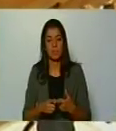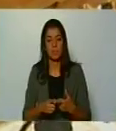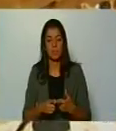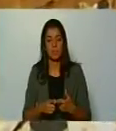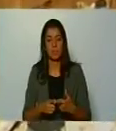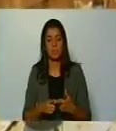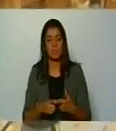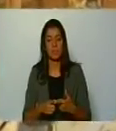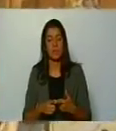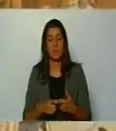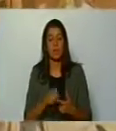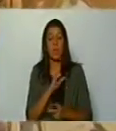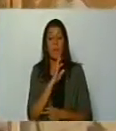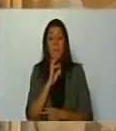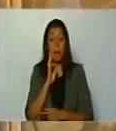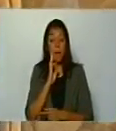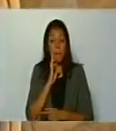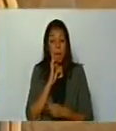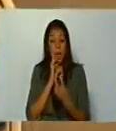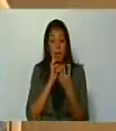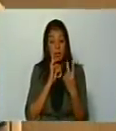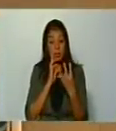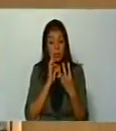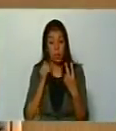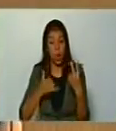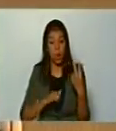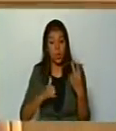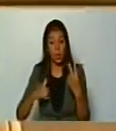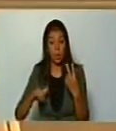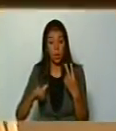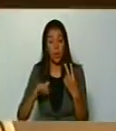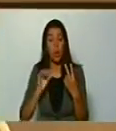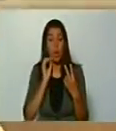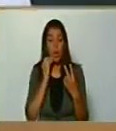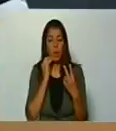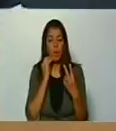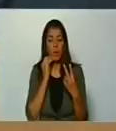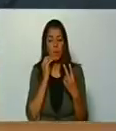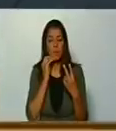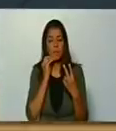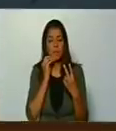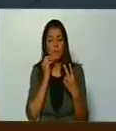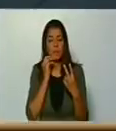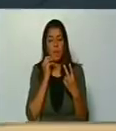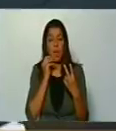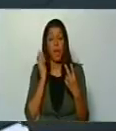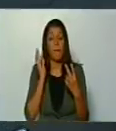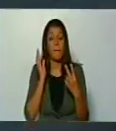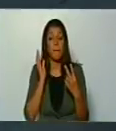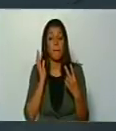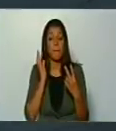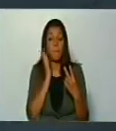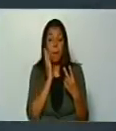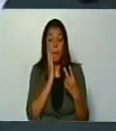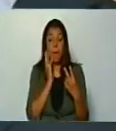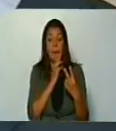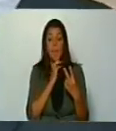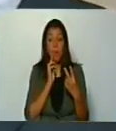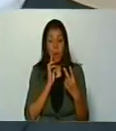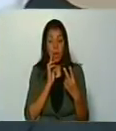la señora madre, de nombre Nelly, tuvo la valentía, de